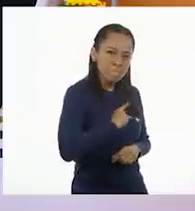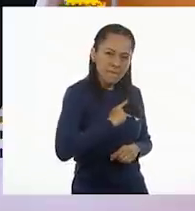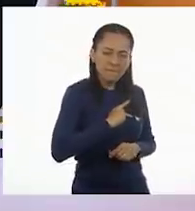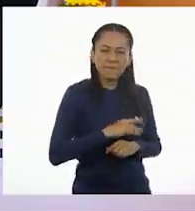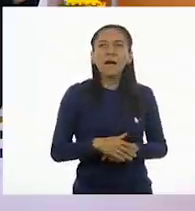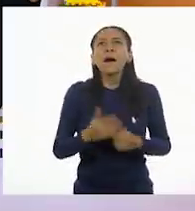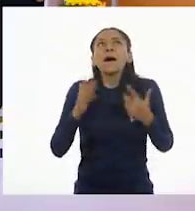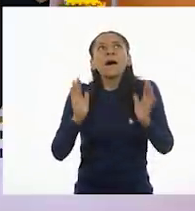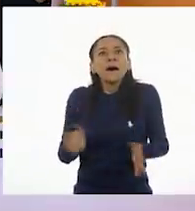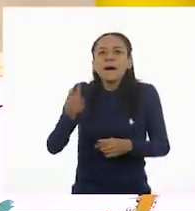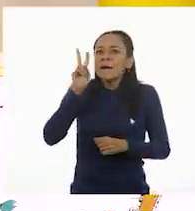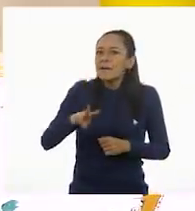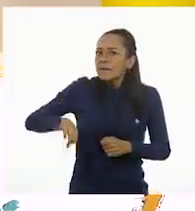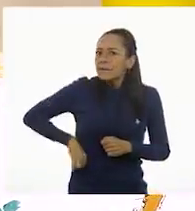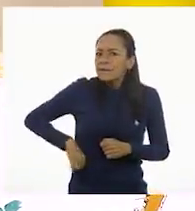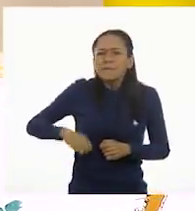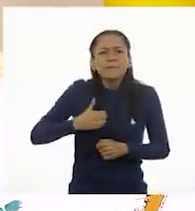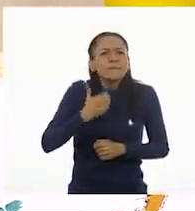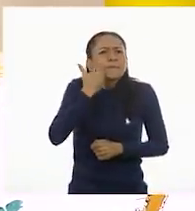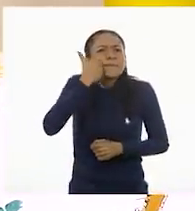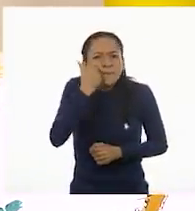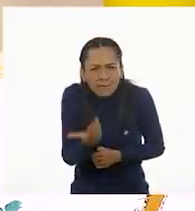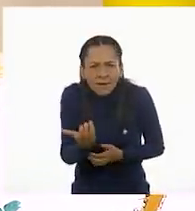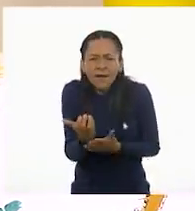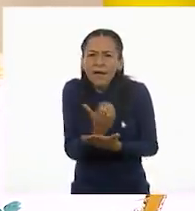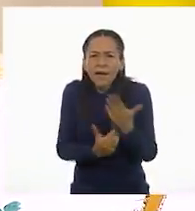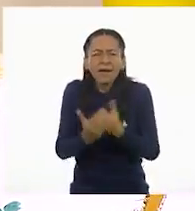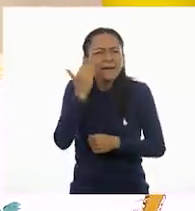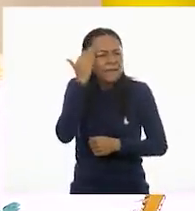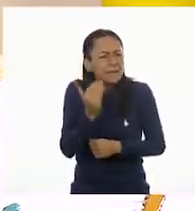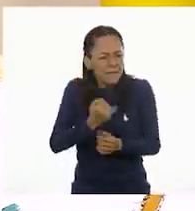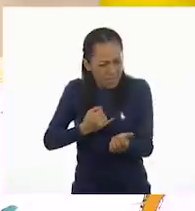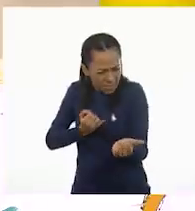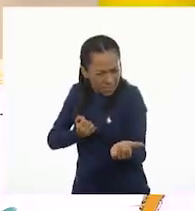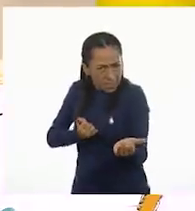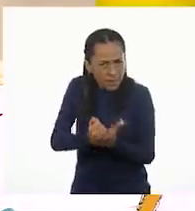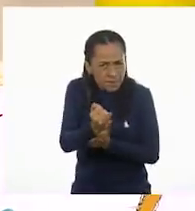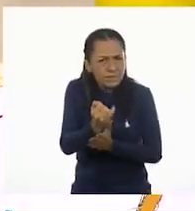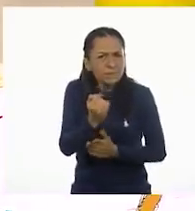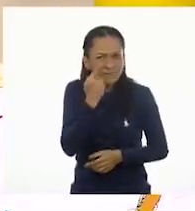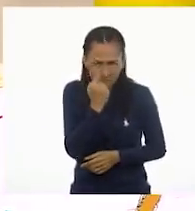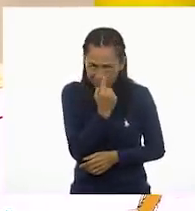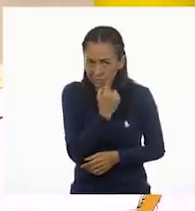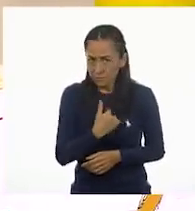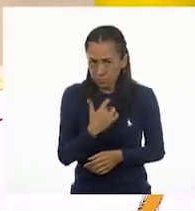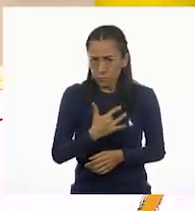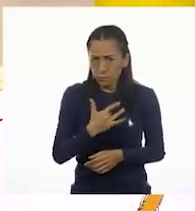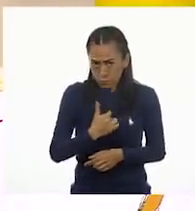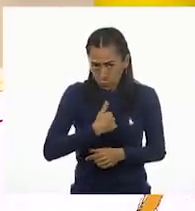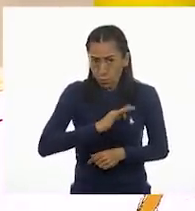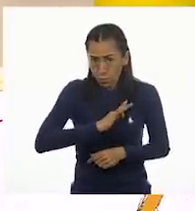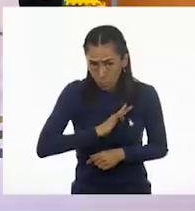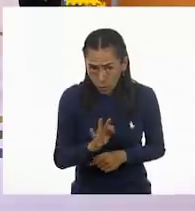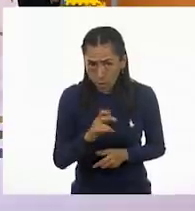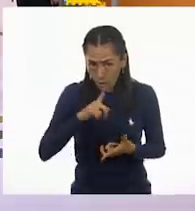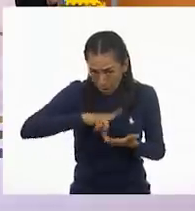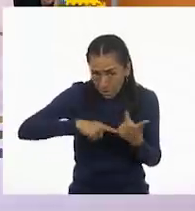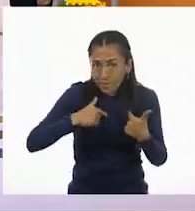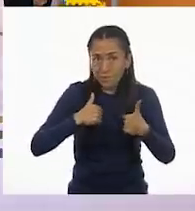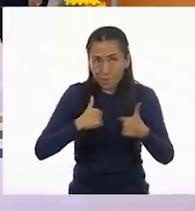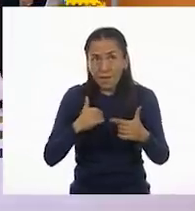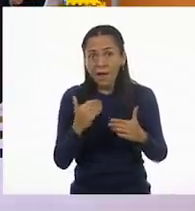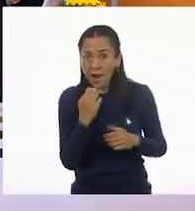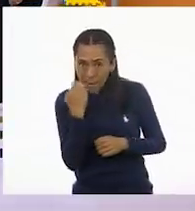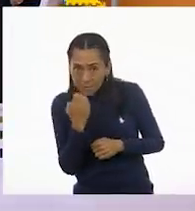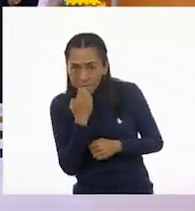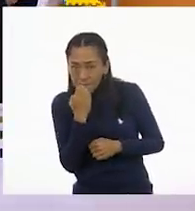esas decisiones que puedo y que debo tomar estando en la escuela. Excelente. Pues, entonces,